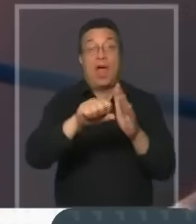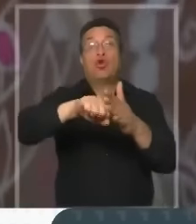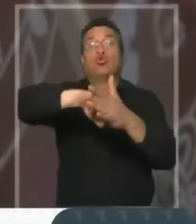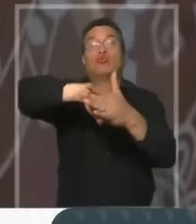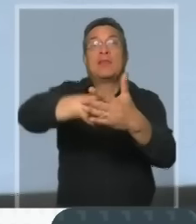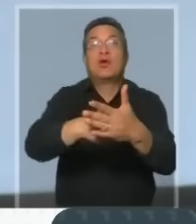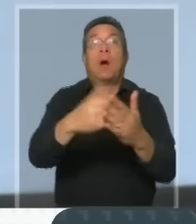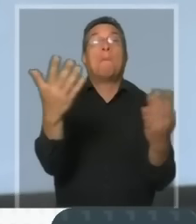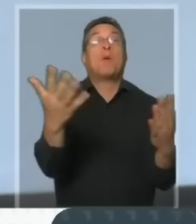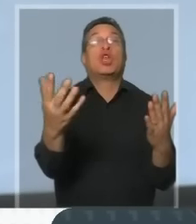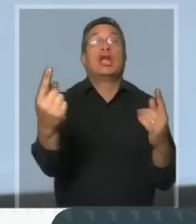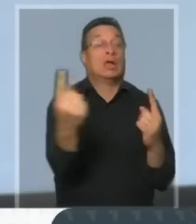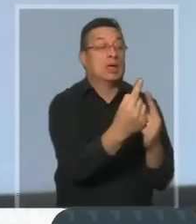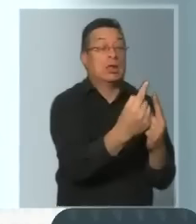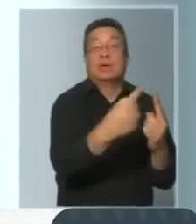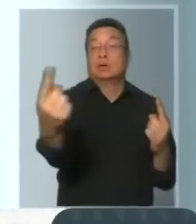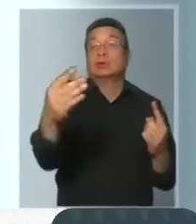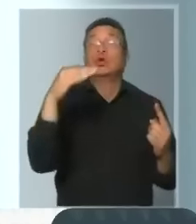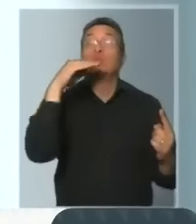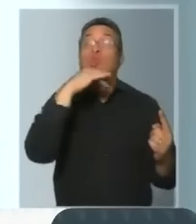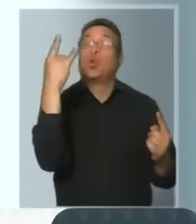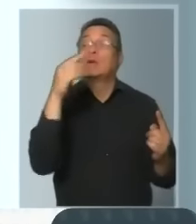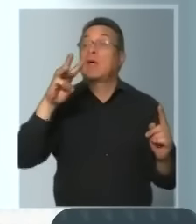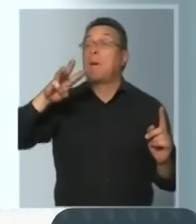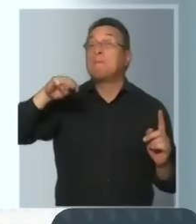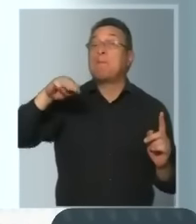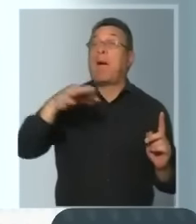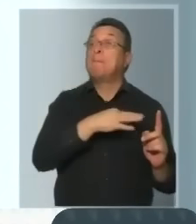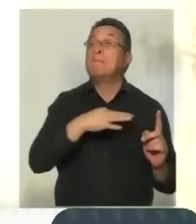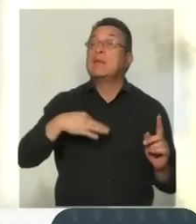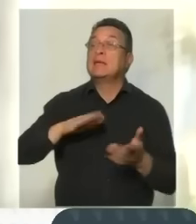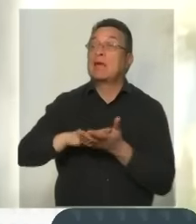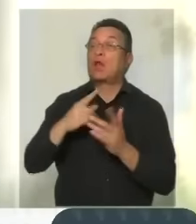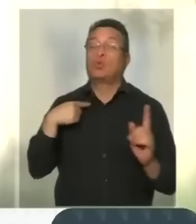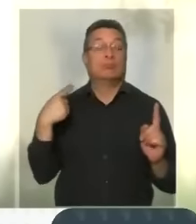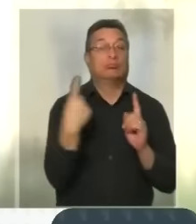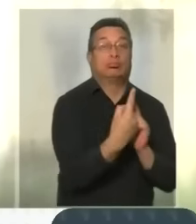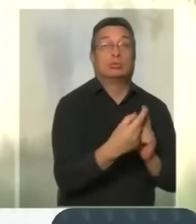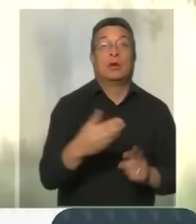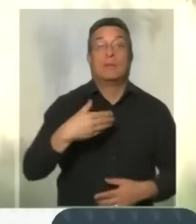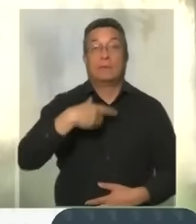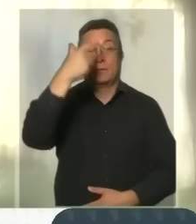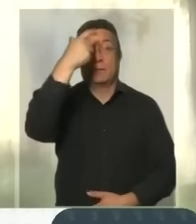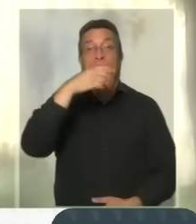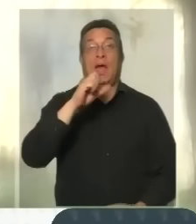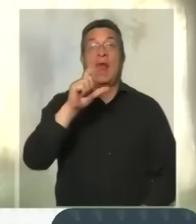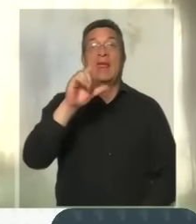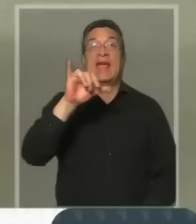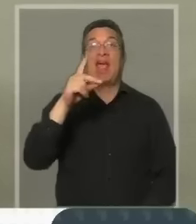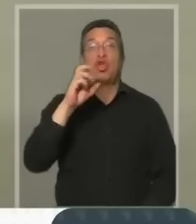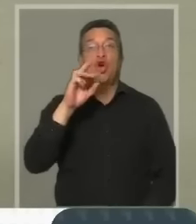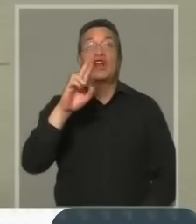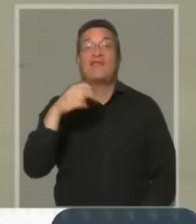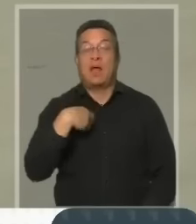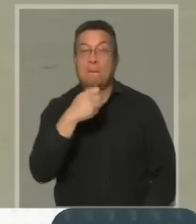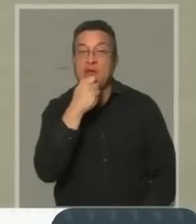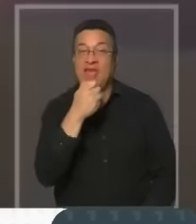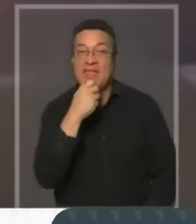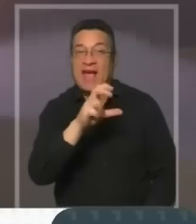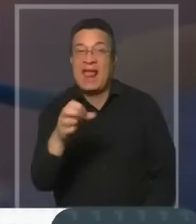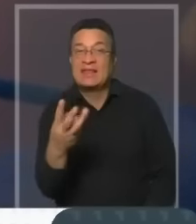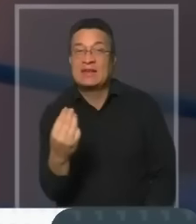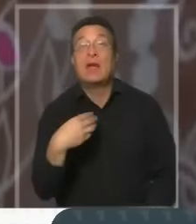para dar paso a la operación de urgencia de la madre de la ministra de Salud. Mi nombre es Alejandro Rivera, yo soy periodista de Canal 13. El